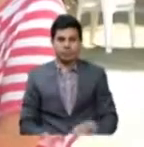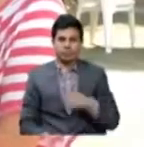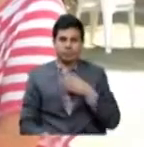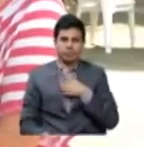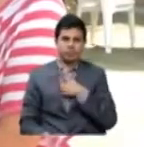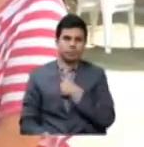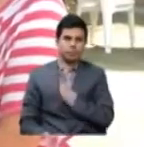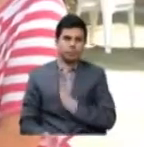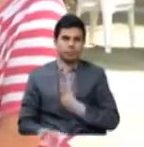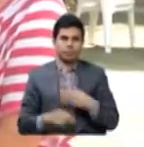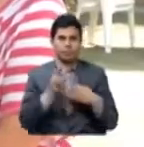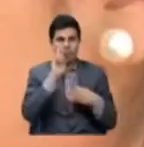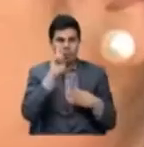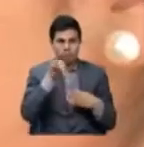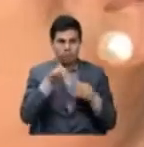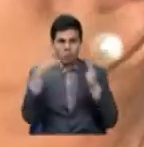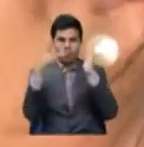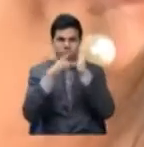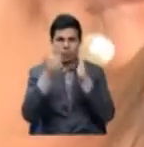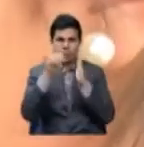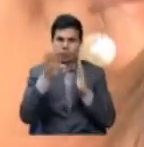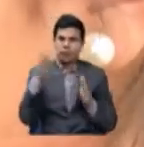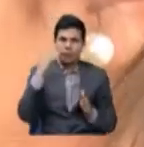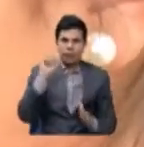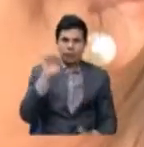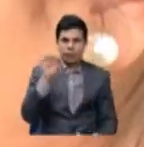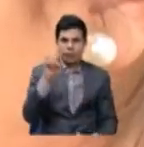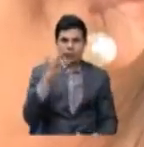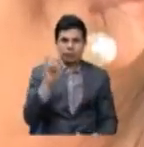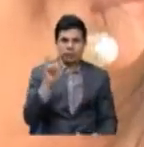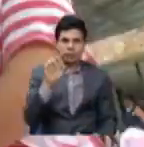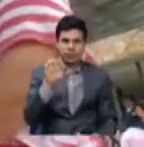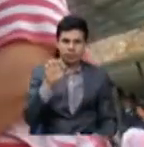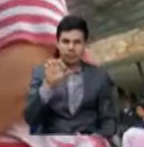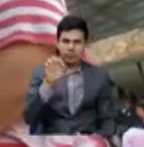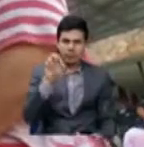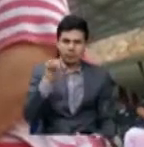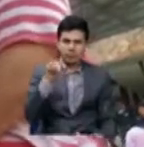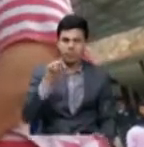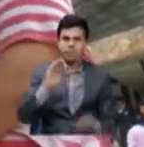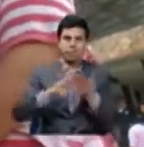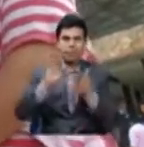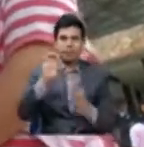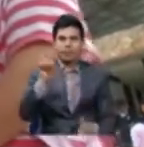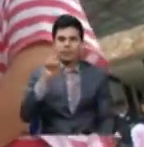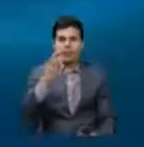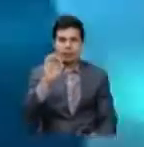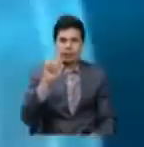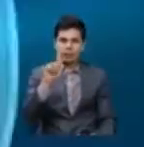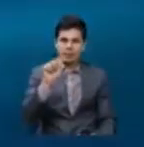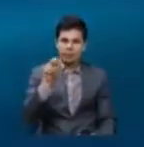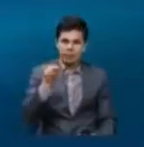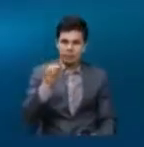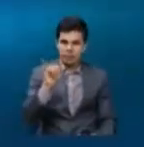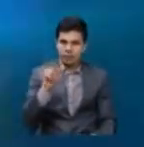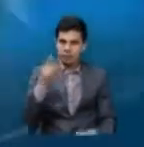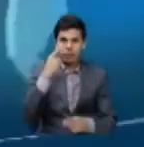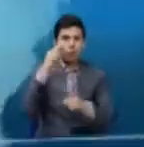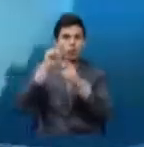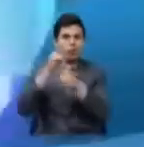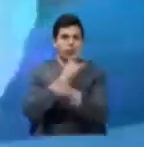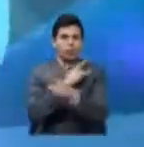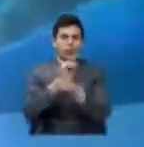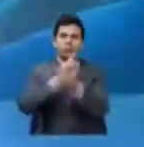En junio del 2014, cuando Estefany Sánchez cursaba 11 grados, se postuló para una beca en la Universidad Nacional Autónoma de